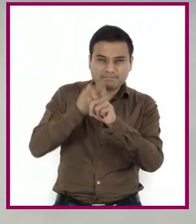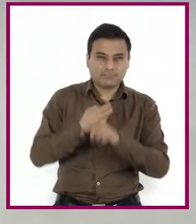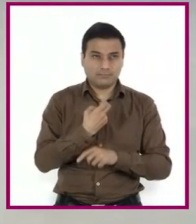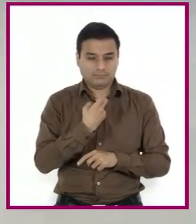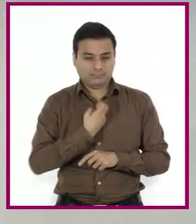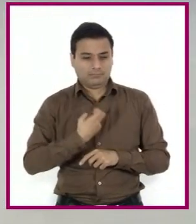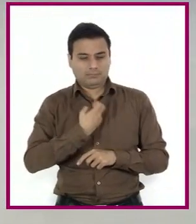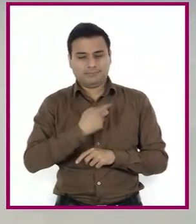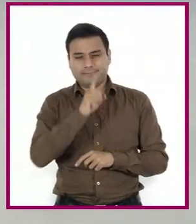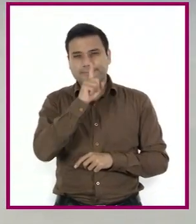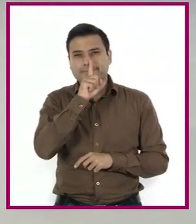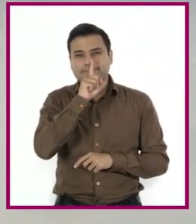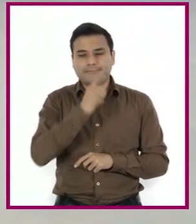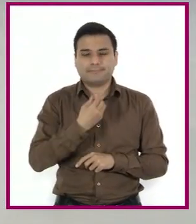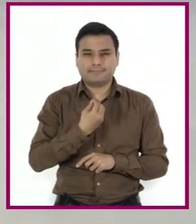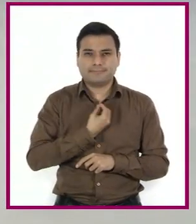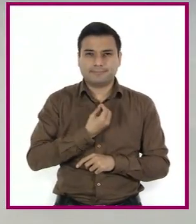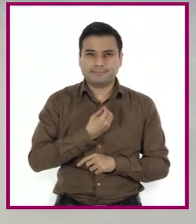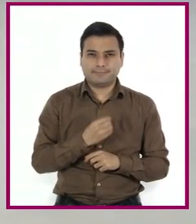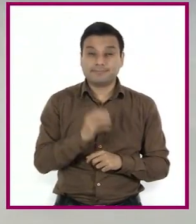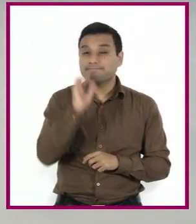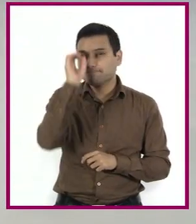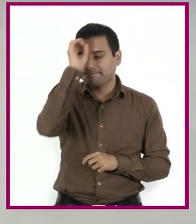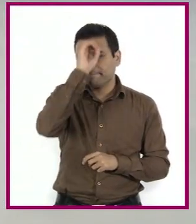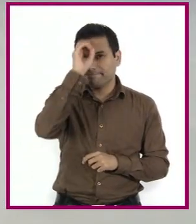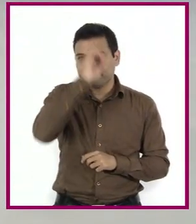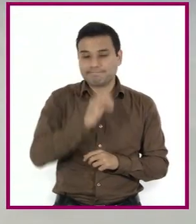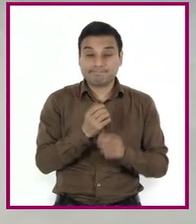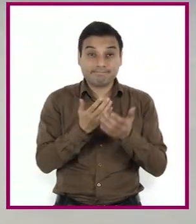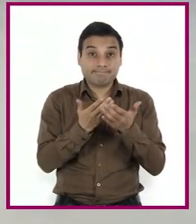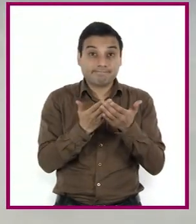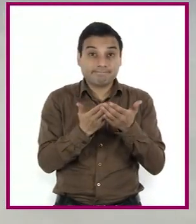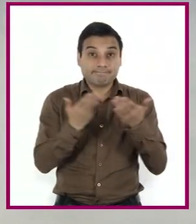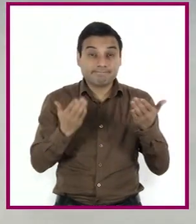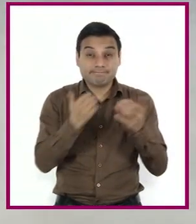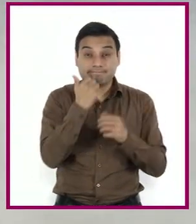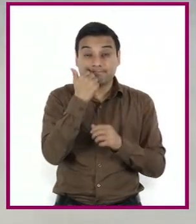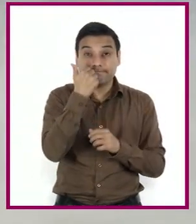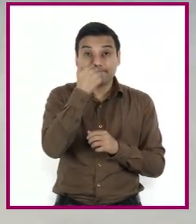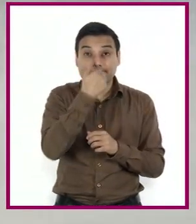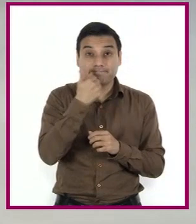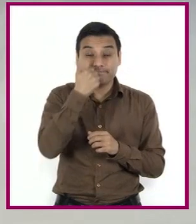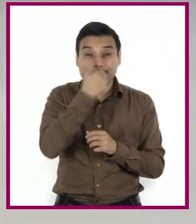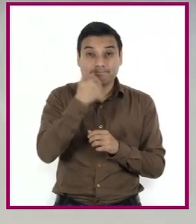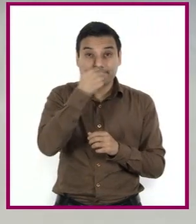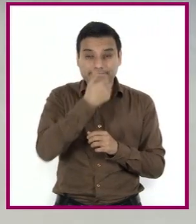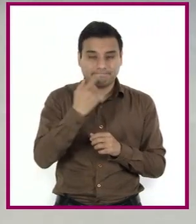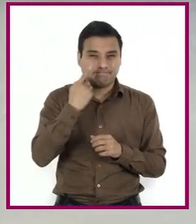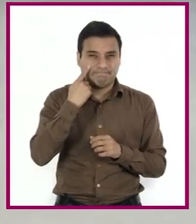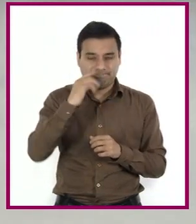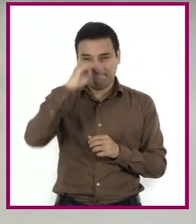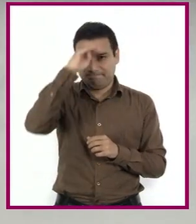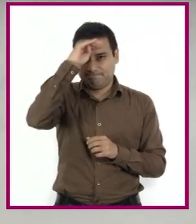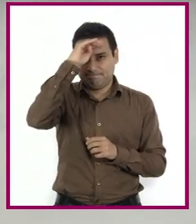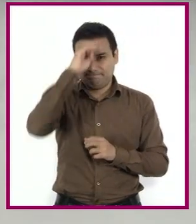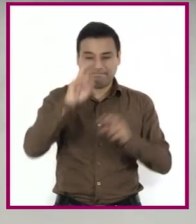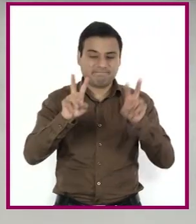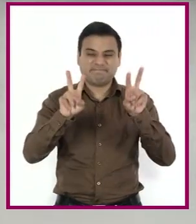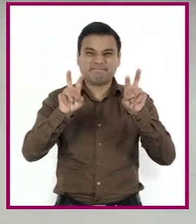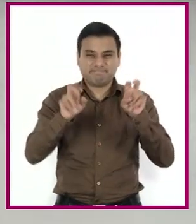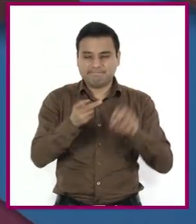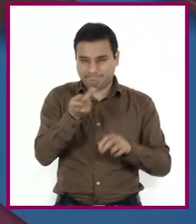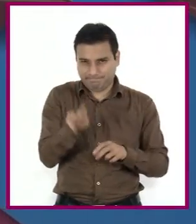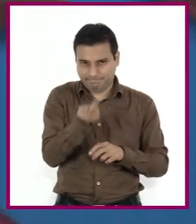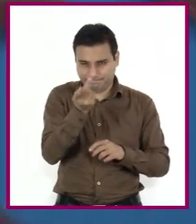¿Qué te pareció, Nadia? Ahora invitemos a las alumnas y alumnos a reflexionar sobre las siguientes